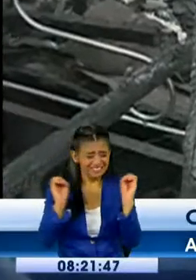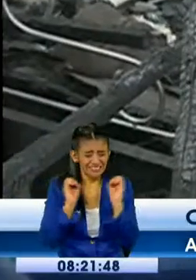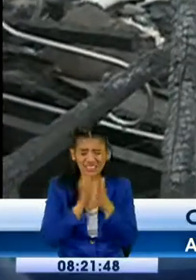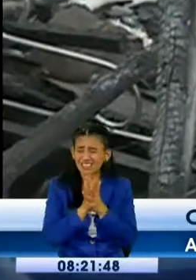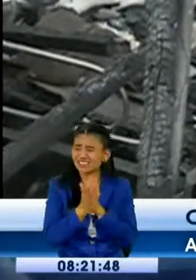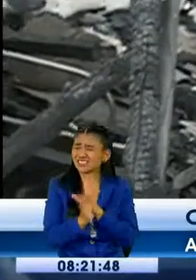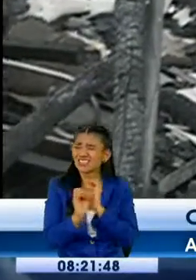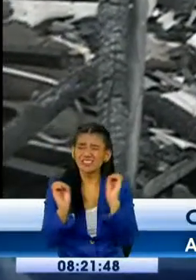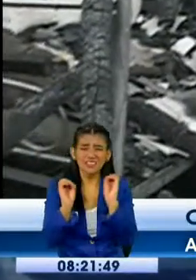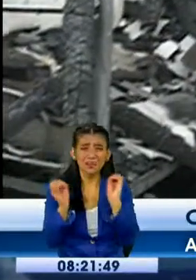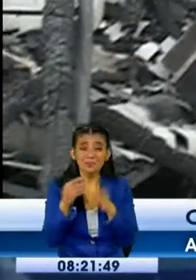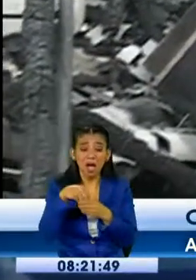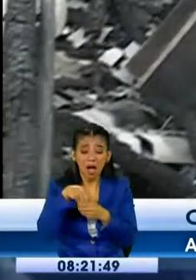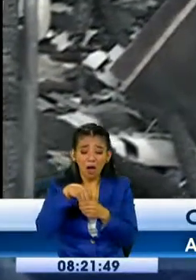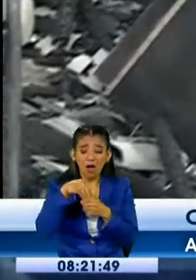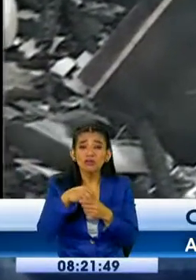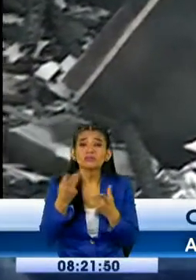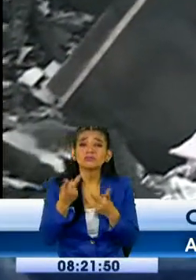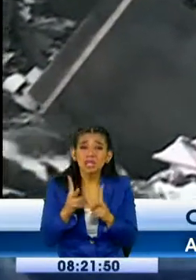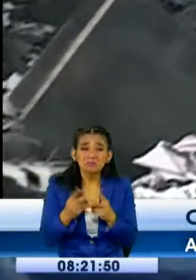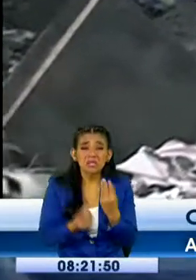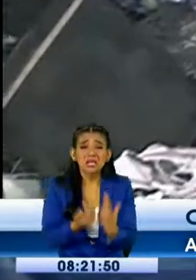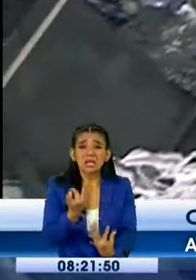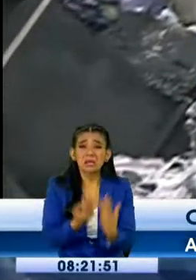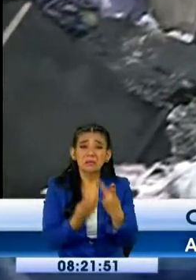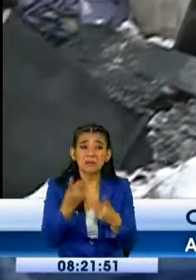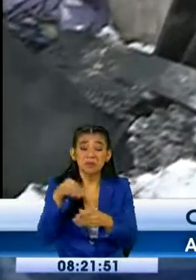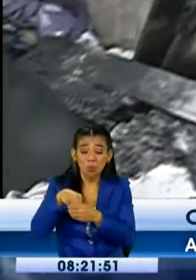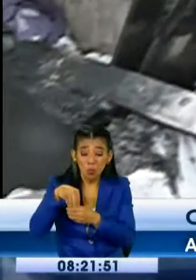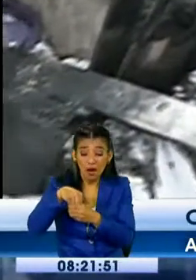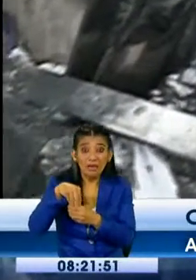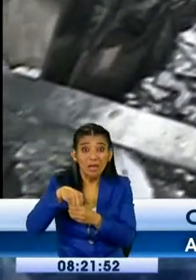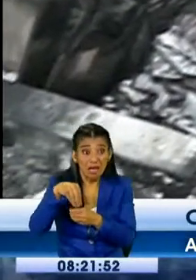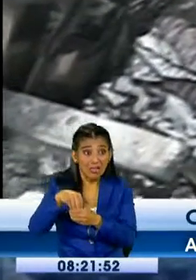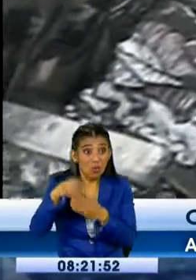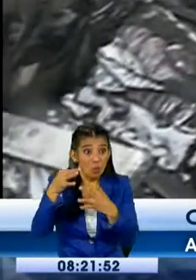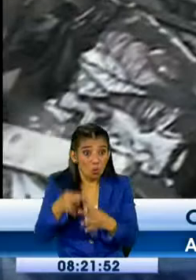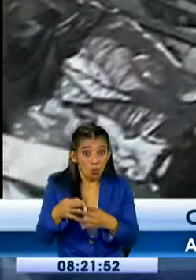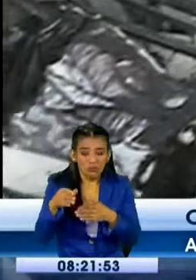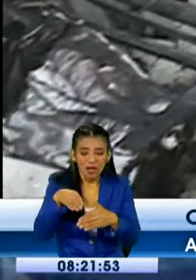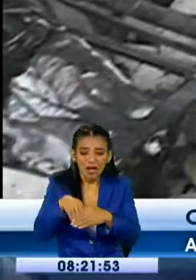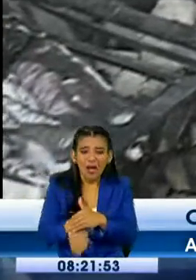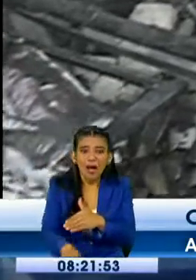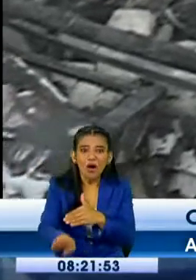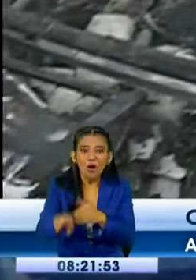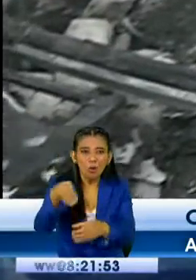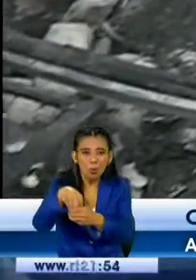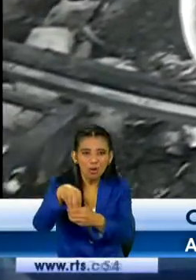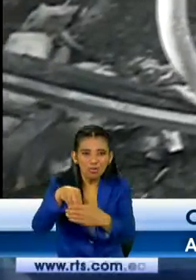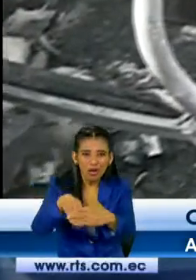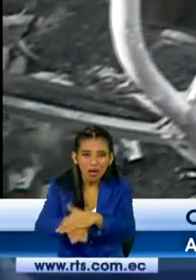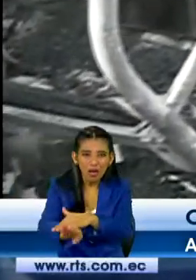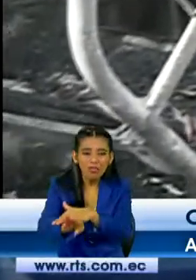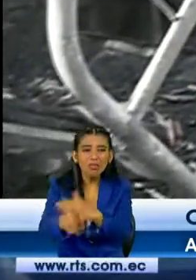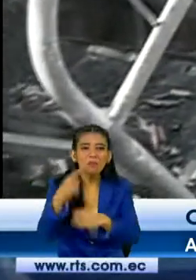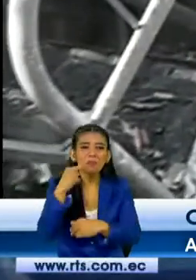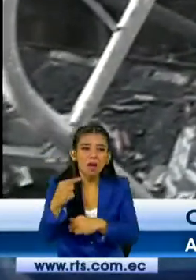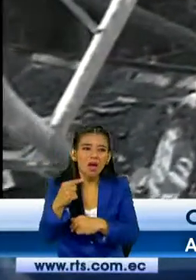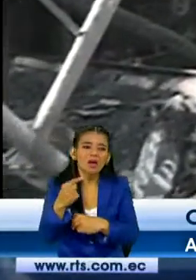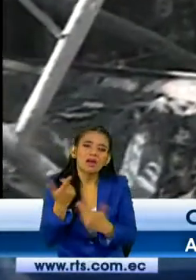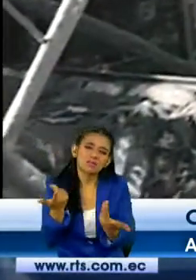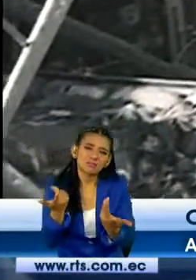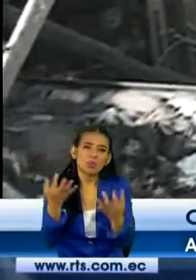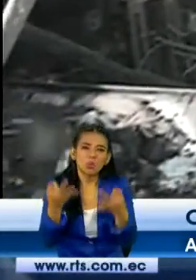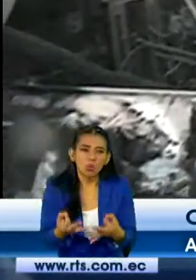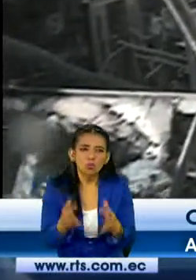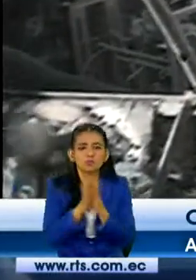nada. Los ahorros también se quemaron, todo. Teníamos guardados, como se dice, en el cajón, guardado ahí, porque era para ir, para